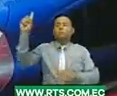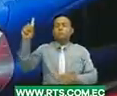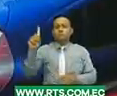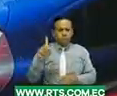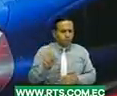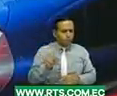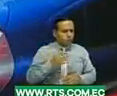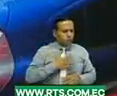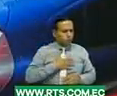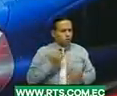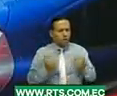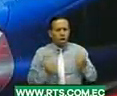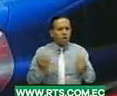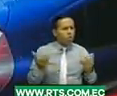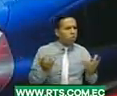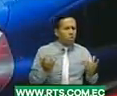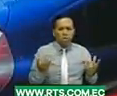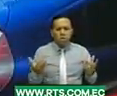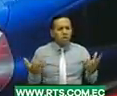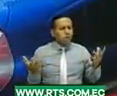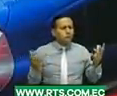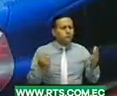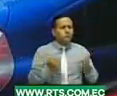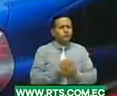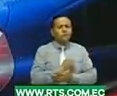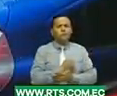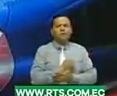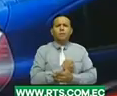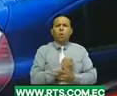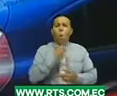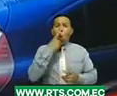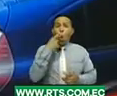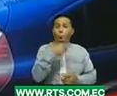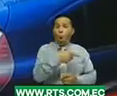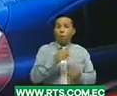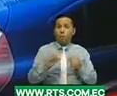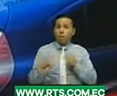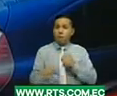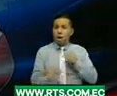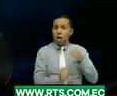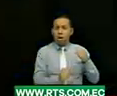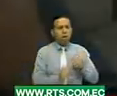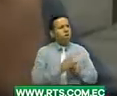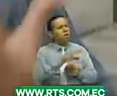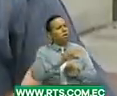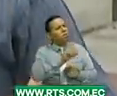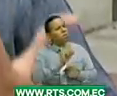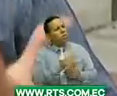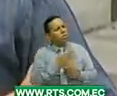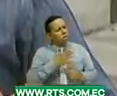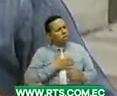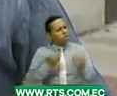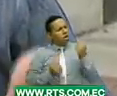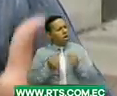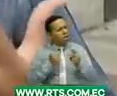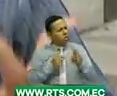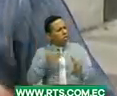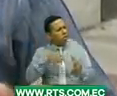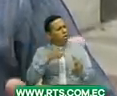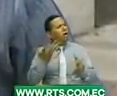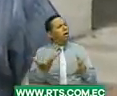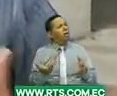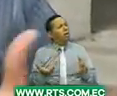no estaba. Me doy cuenta de que había un señor que estaba barriendo. Le pregunto si habían visto mi vehículo y el